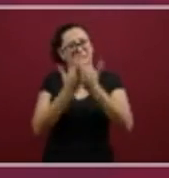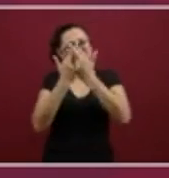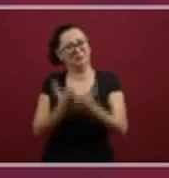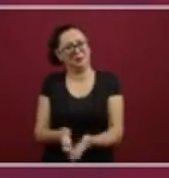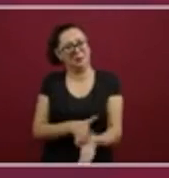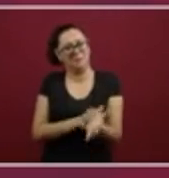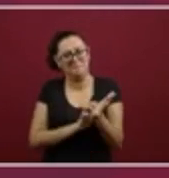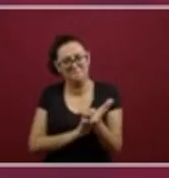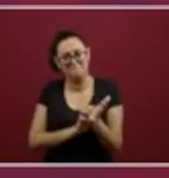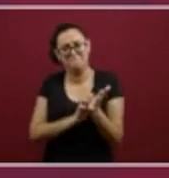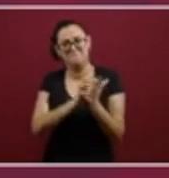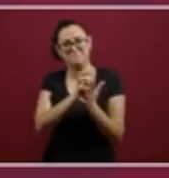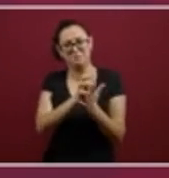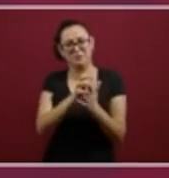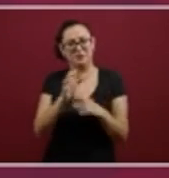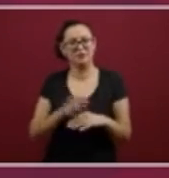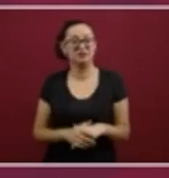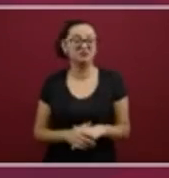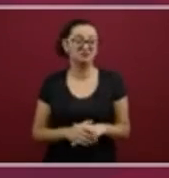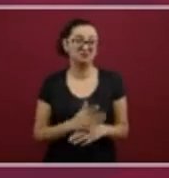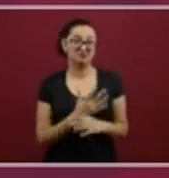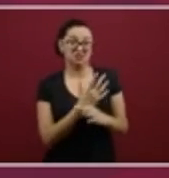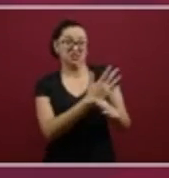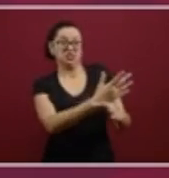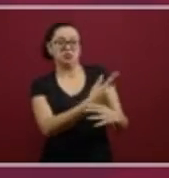o que se sienten políticos,